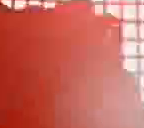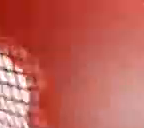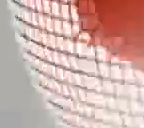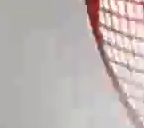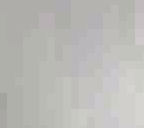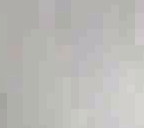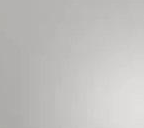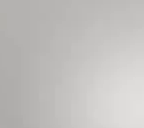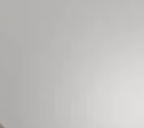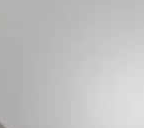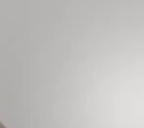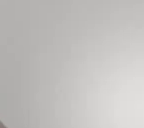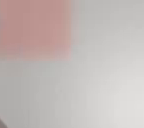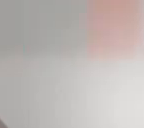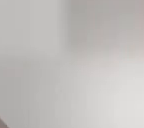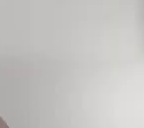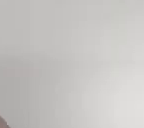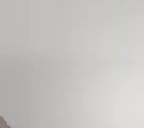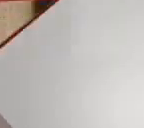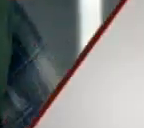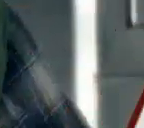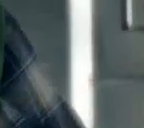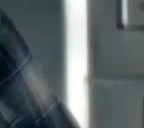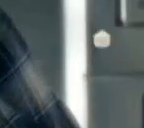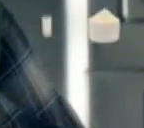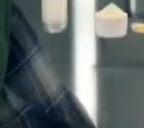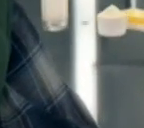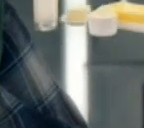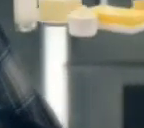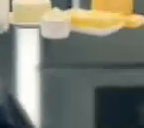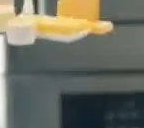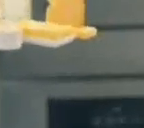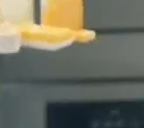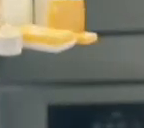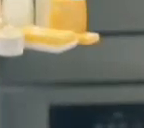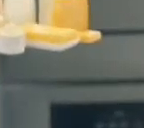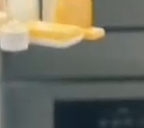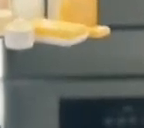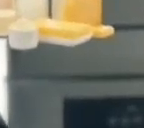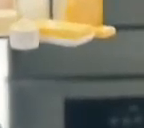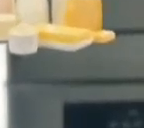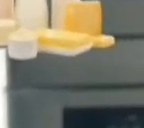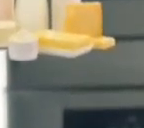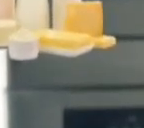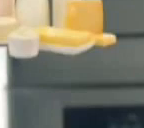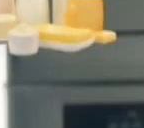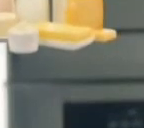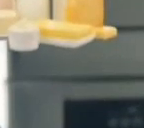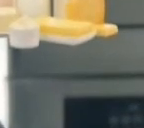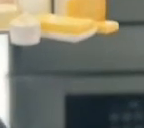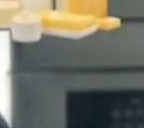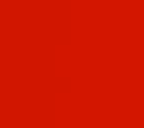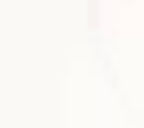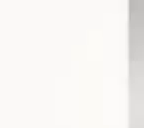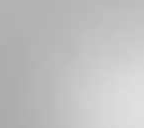noticias internacionales llegaron gracias a 3 lácteos al día, fuerza, vitalidad y mucha